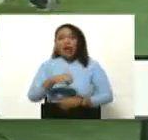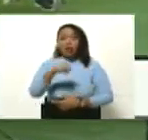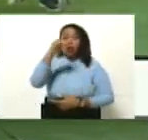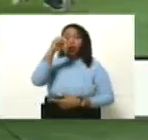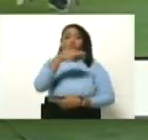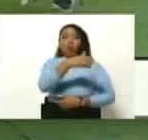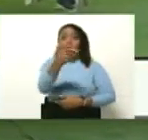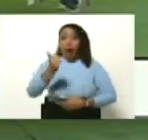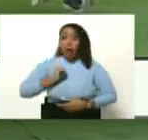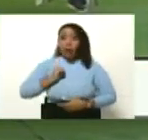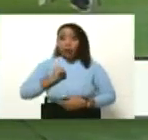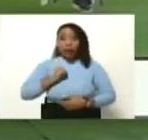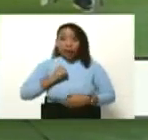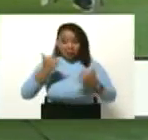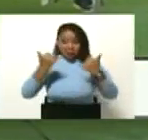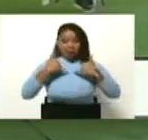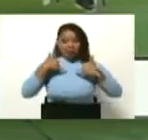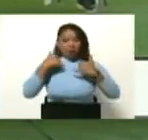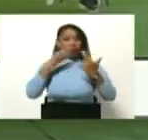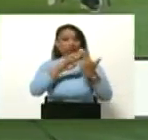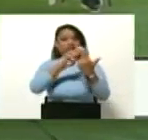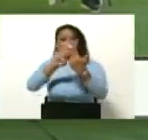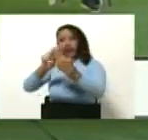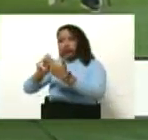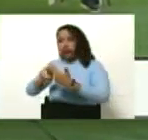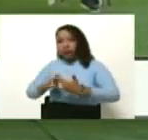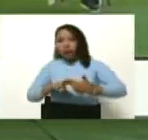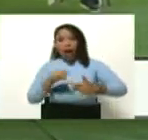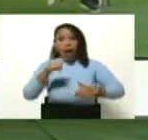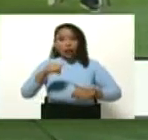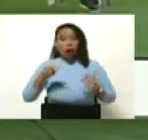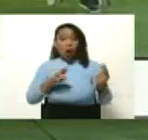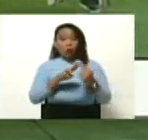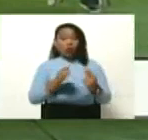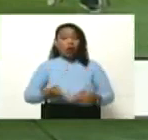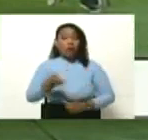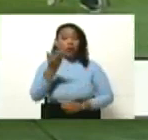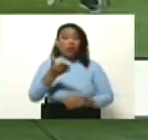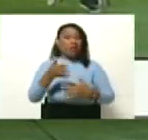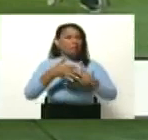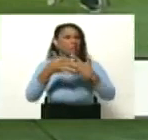conózcanse, aprovechen. Lo más importante de estos encuentros es